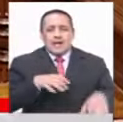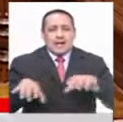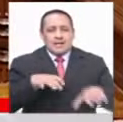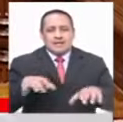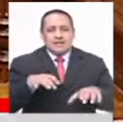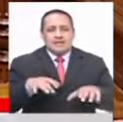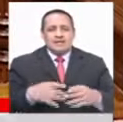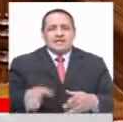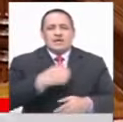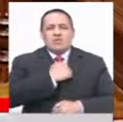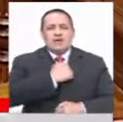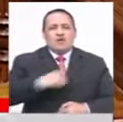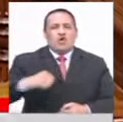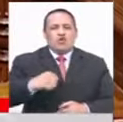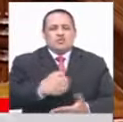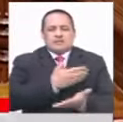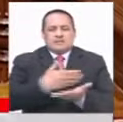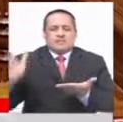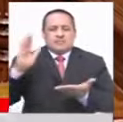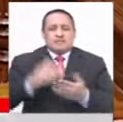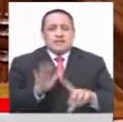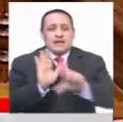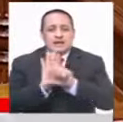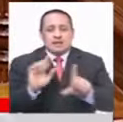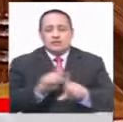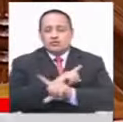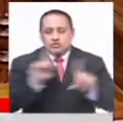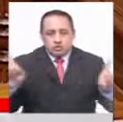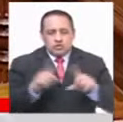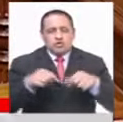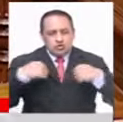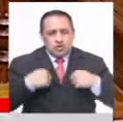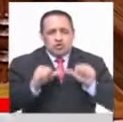tabla rasa de la legalidad y seguiré bregando